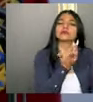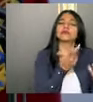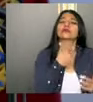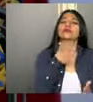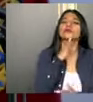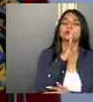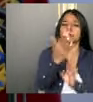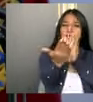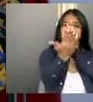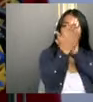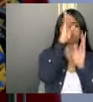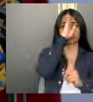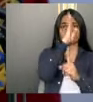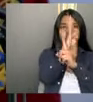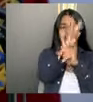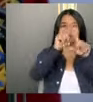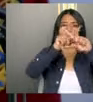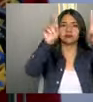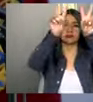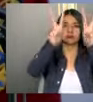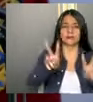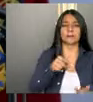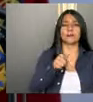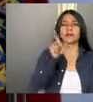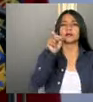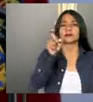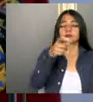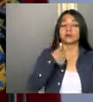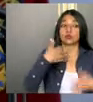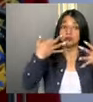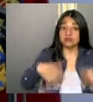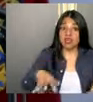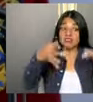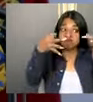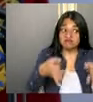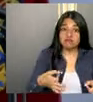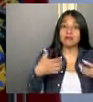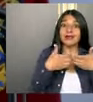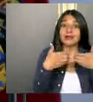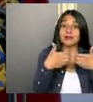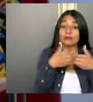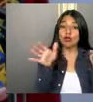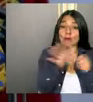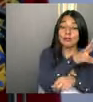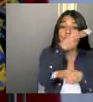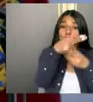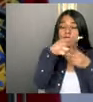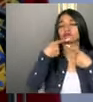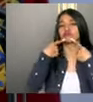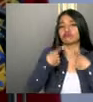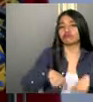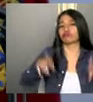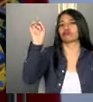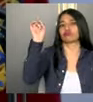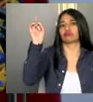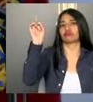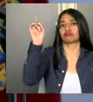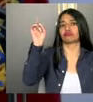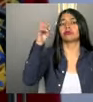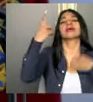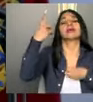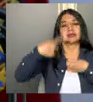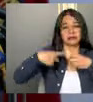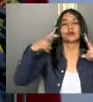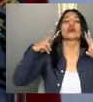directa con los distintos sectores que hace la ciudad, y cuando tengamos nuestro equipo completo, será anunciado seguramente en una rueda de prensa para que Quito